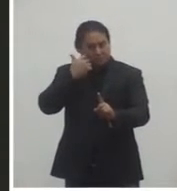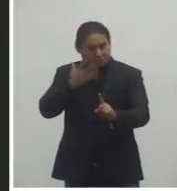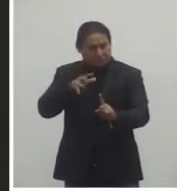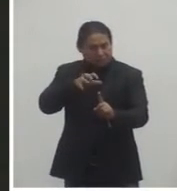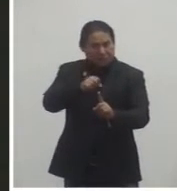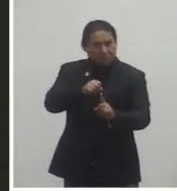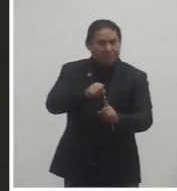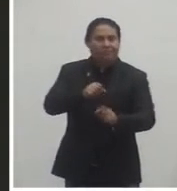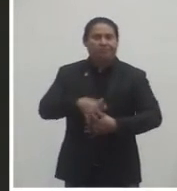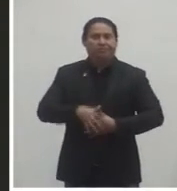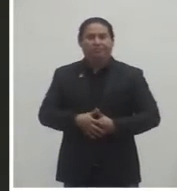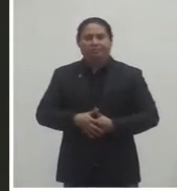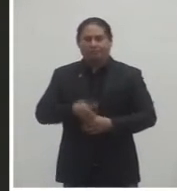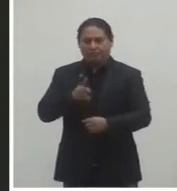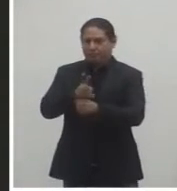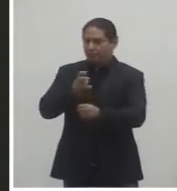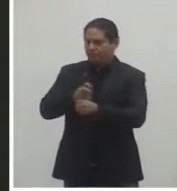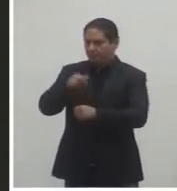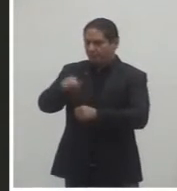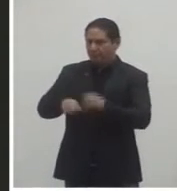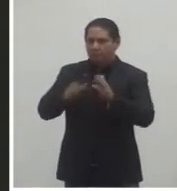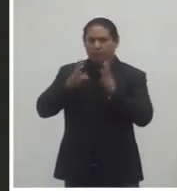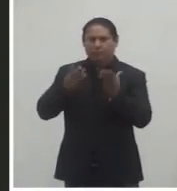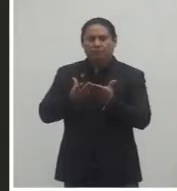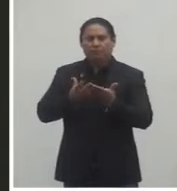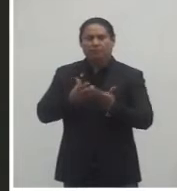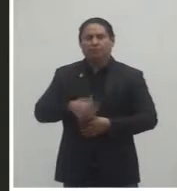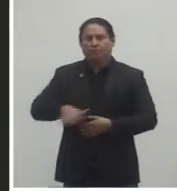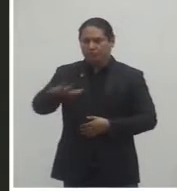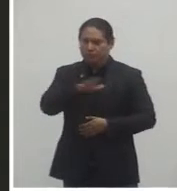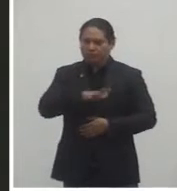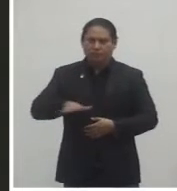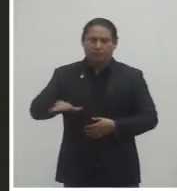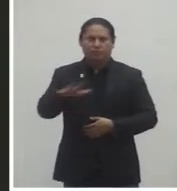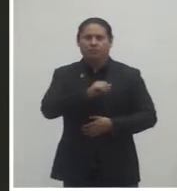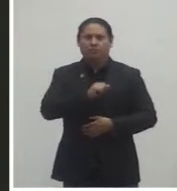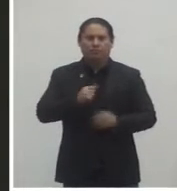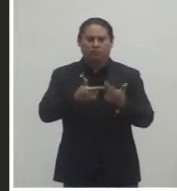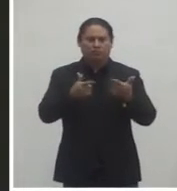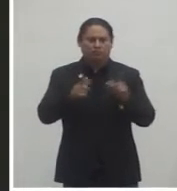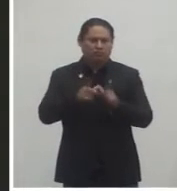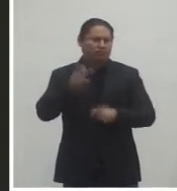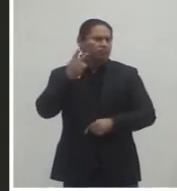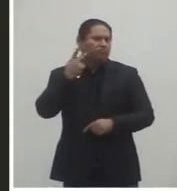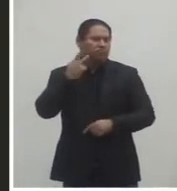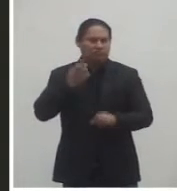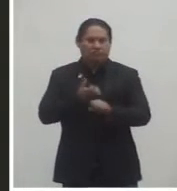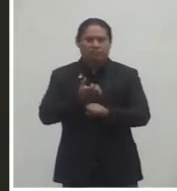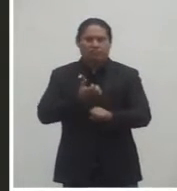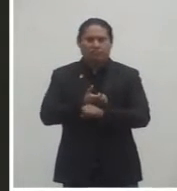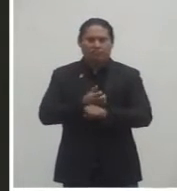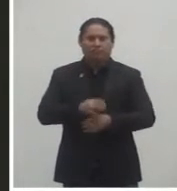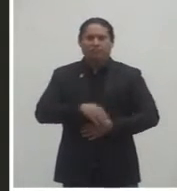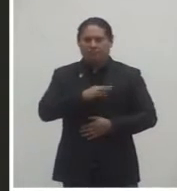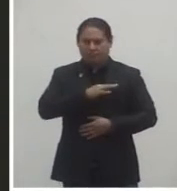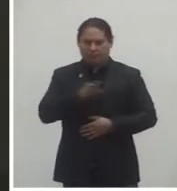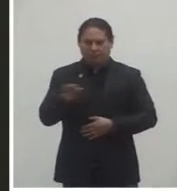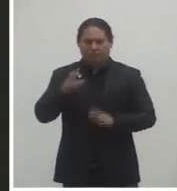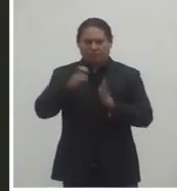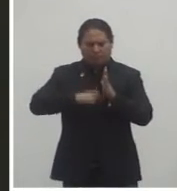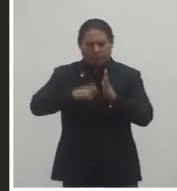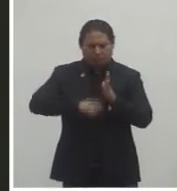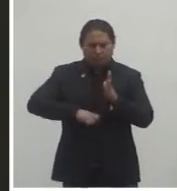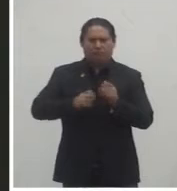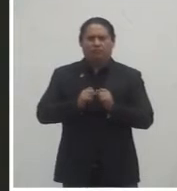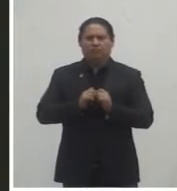es la invitación que hago a esta soberanía y a todas las fuerzas políticas en el Estado, que busquemos soluciones